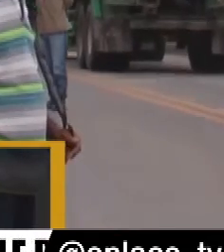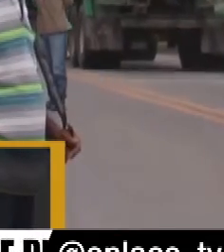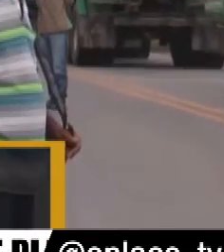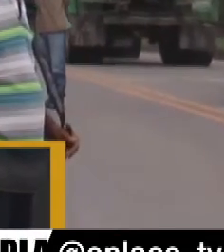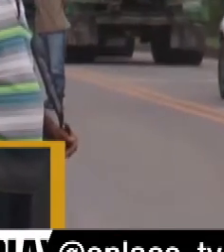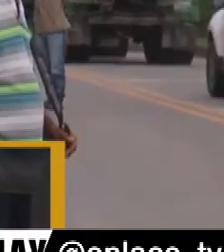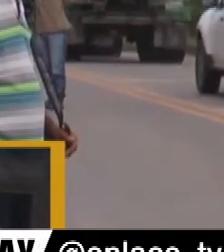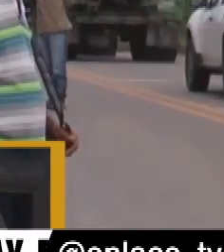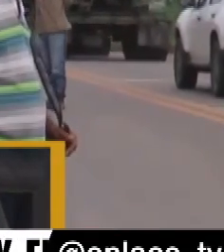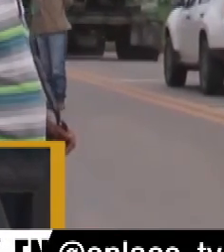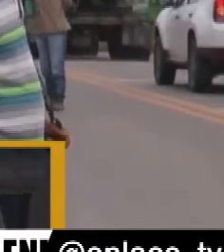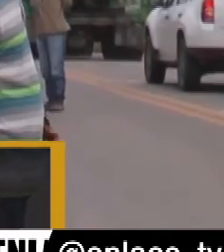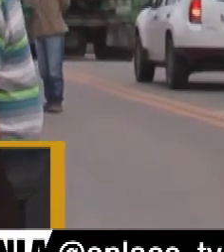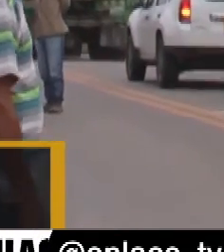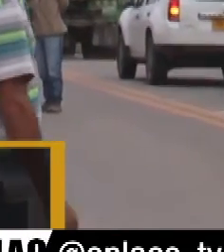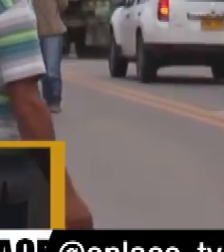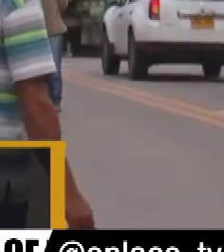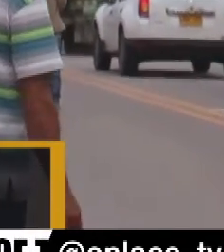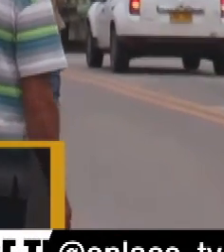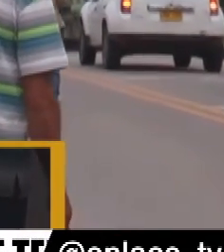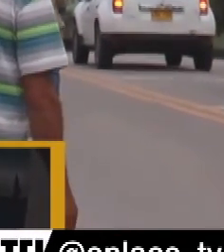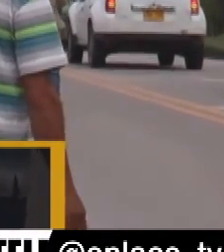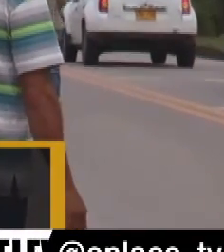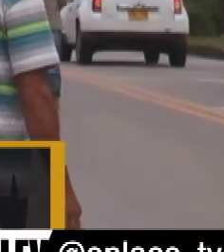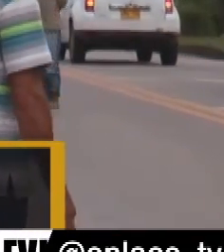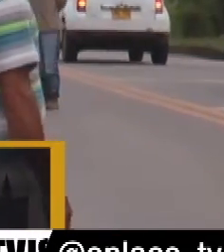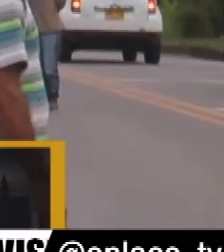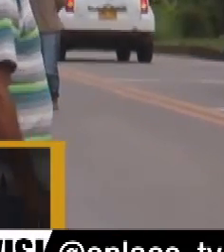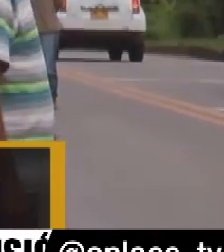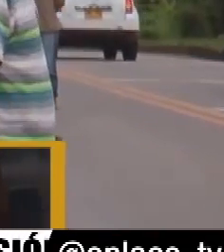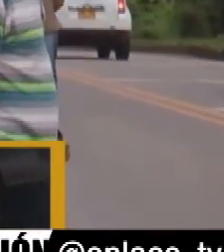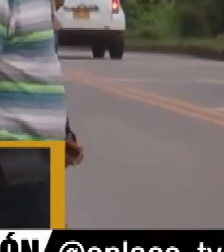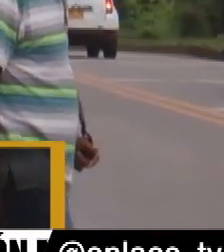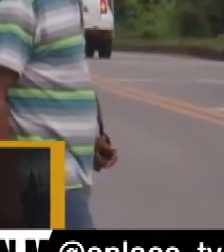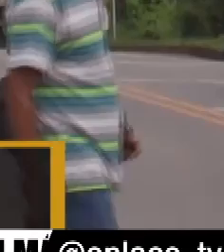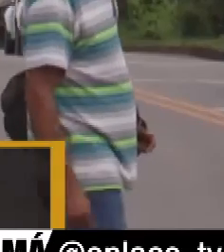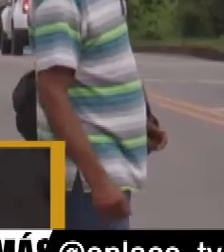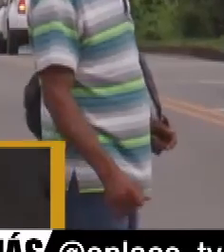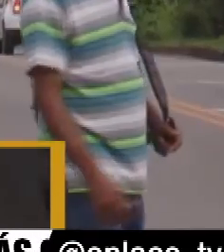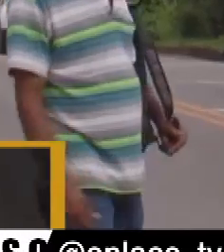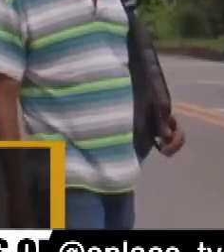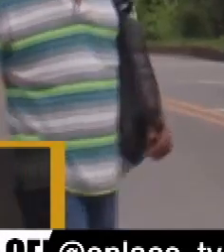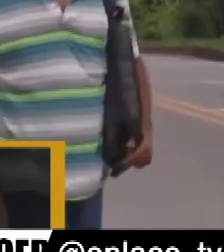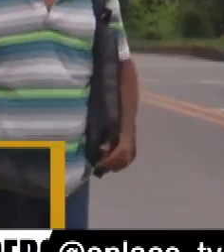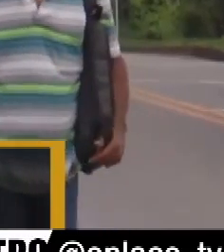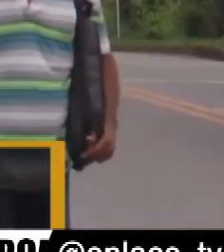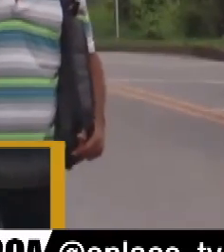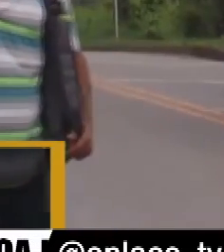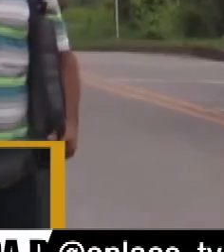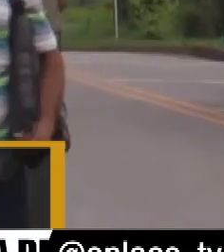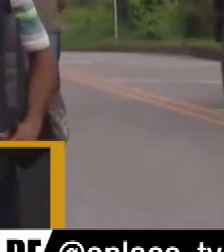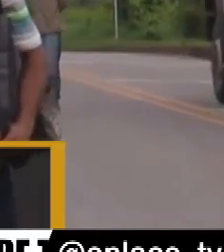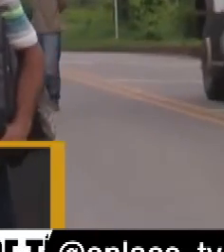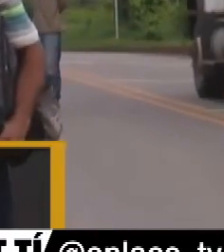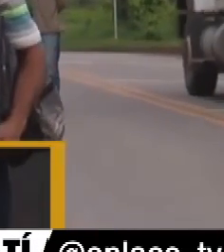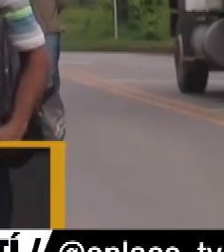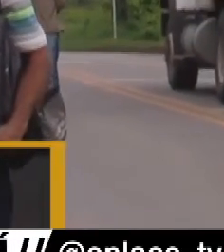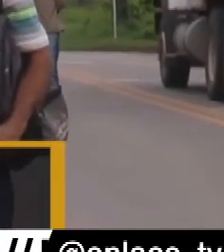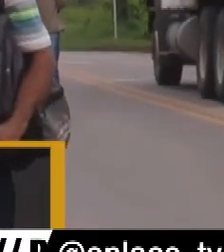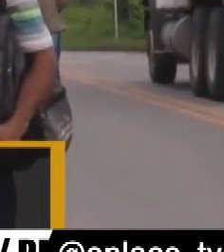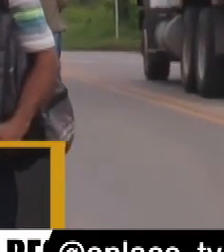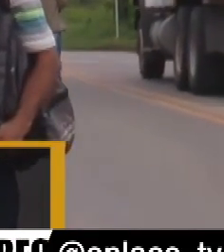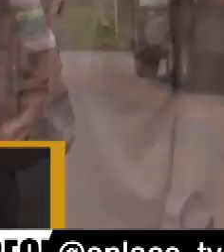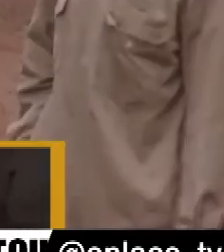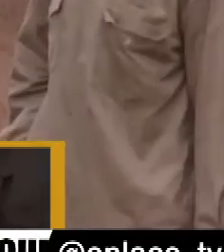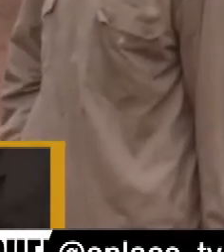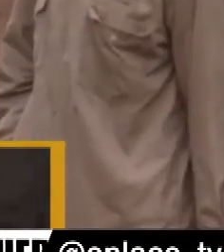eso vale, llega la firma y se baja a 80, ¿sí? Entonces, si ven que otra firma